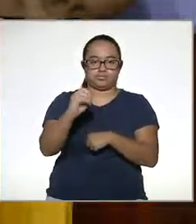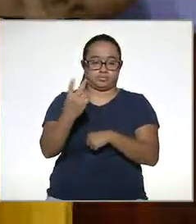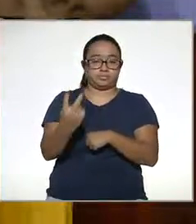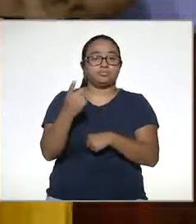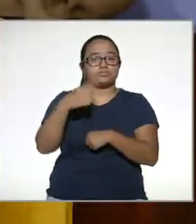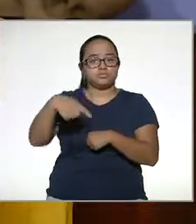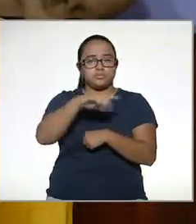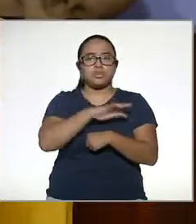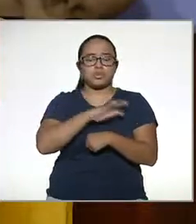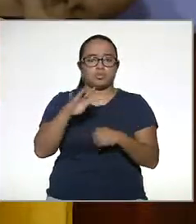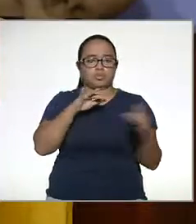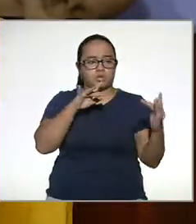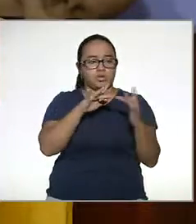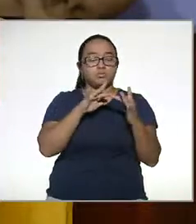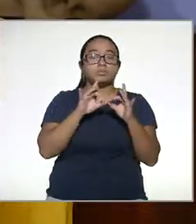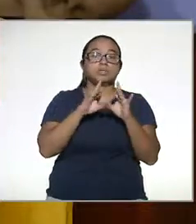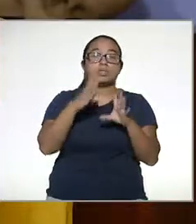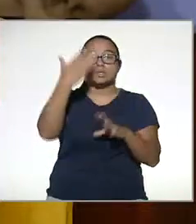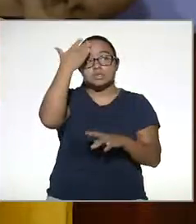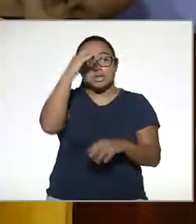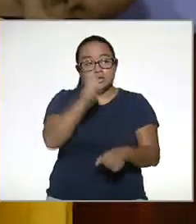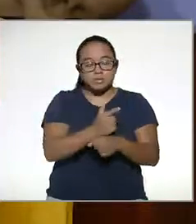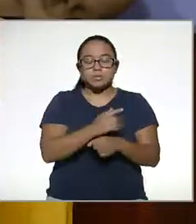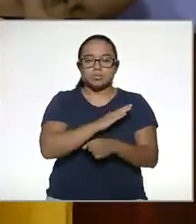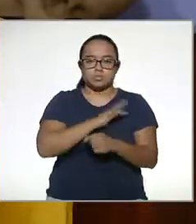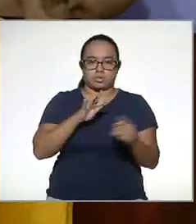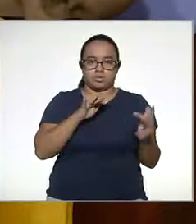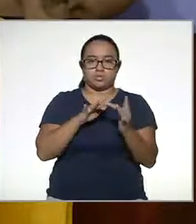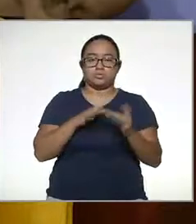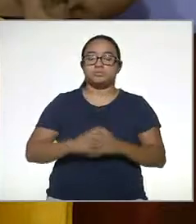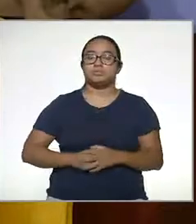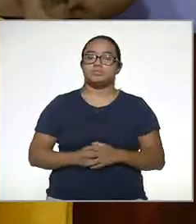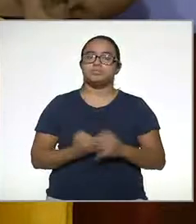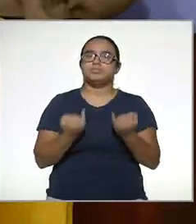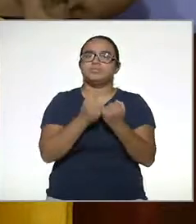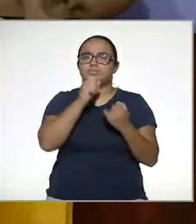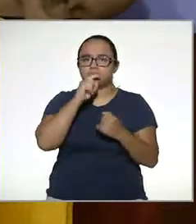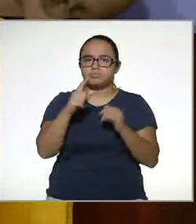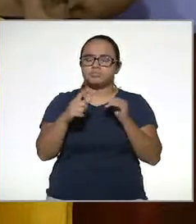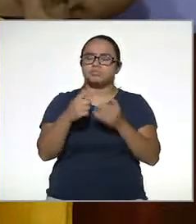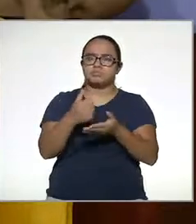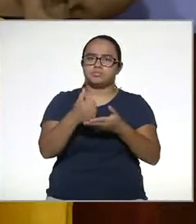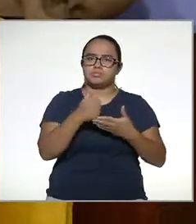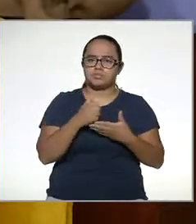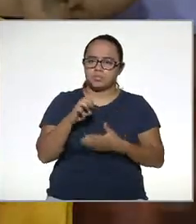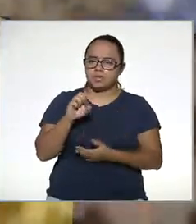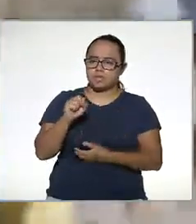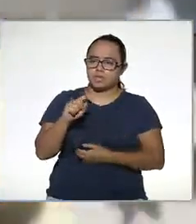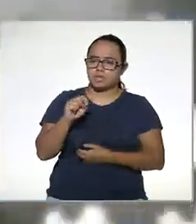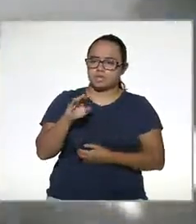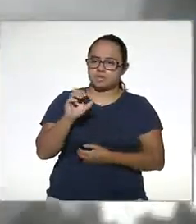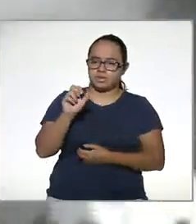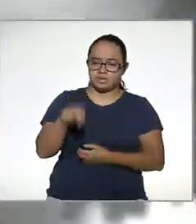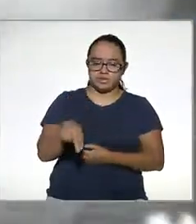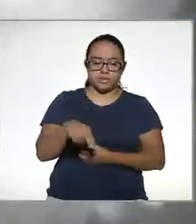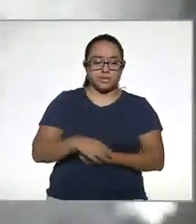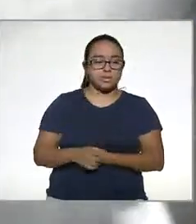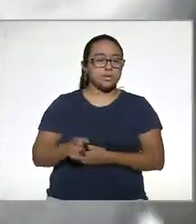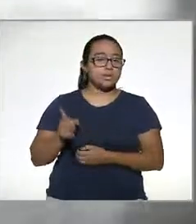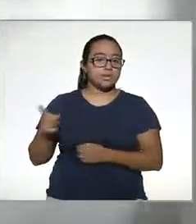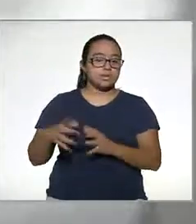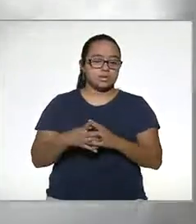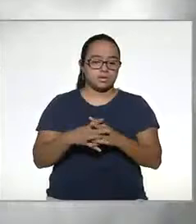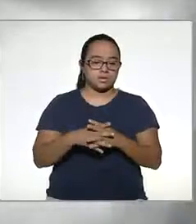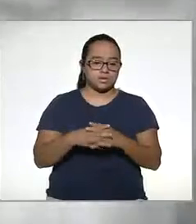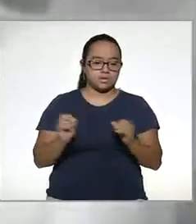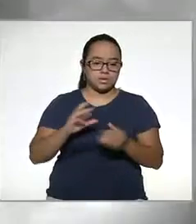a donde usted se puede comunicar en caso de tener información. Asimismo, pedimos de su colaboración para localizar a Esteban Hernández Flores. Él desapareció